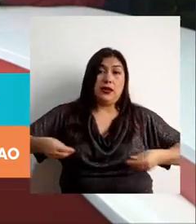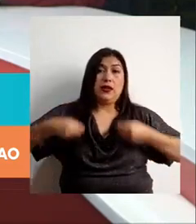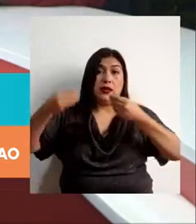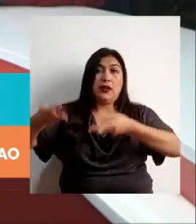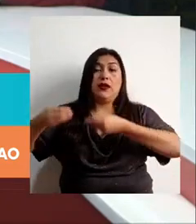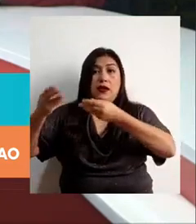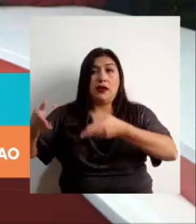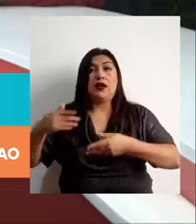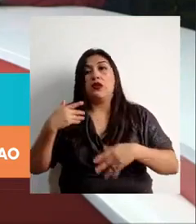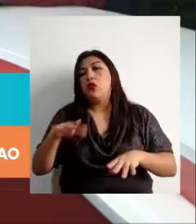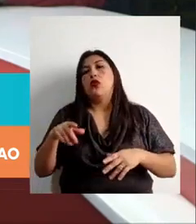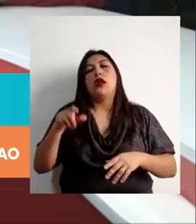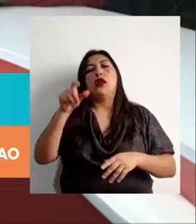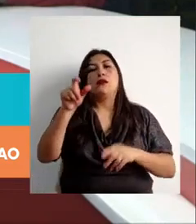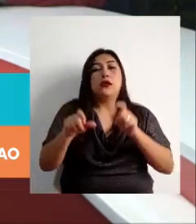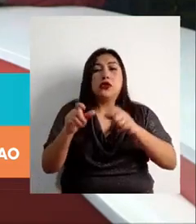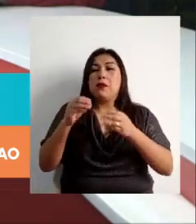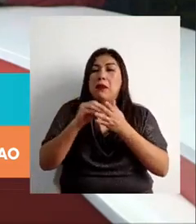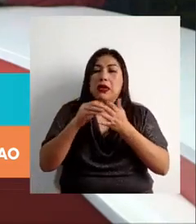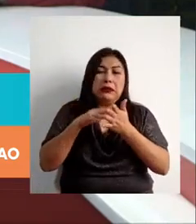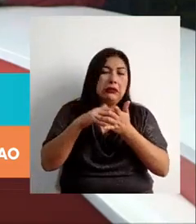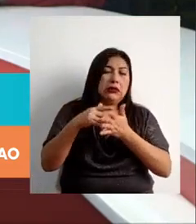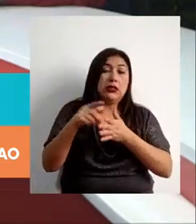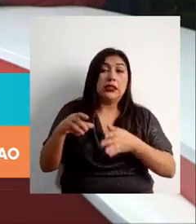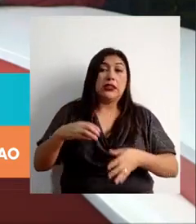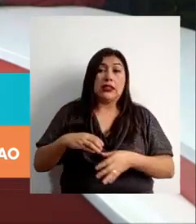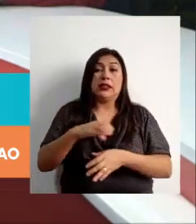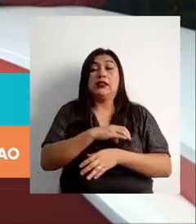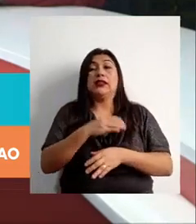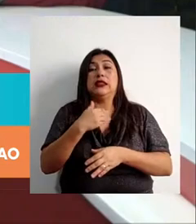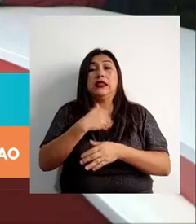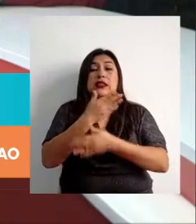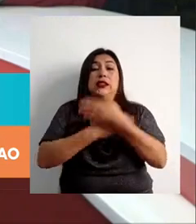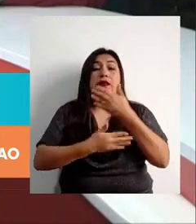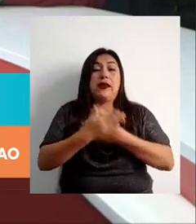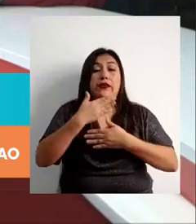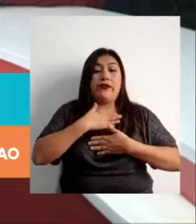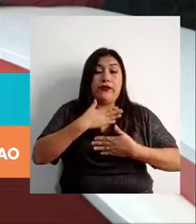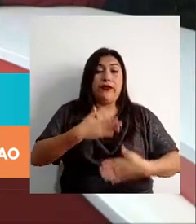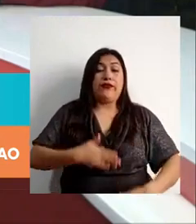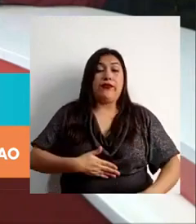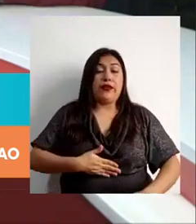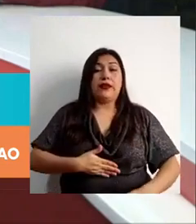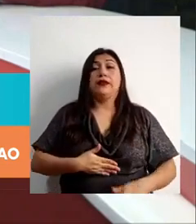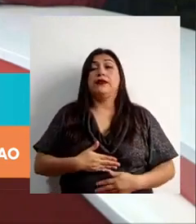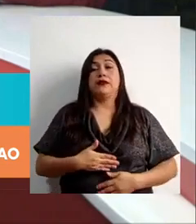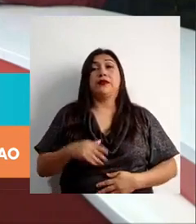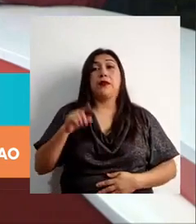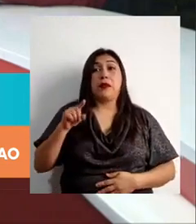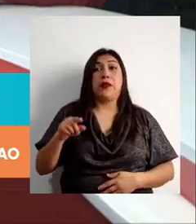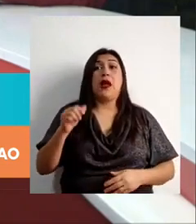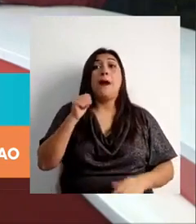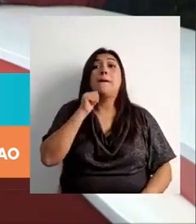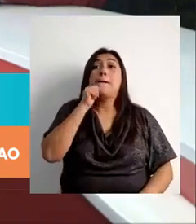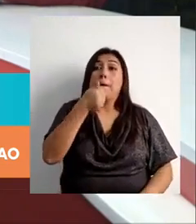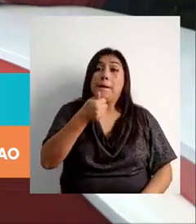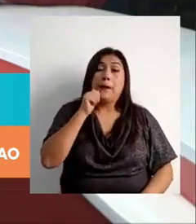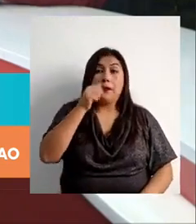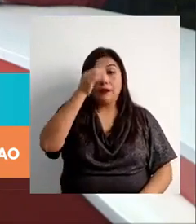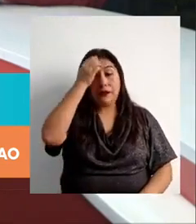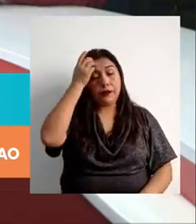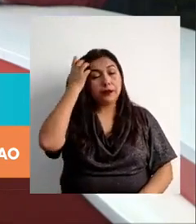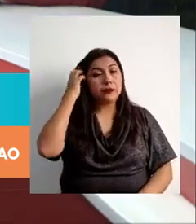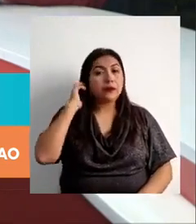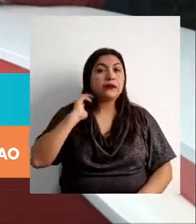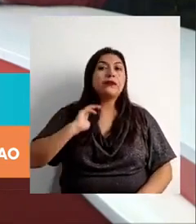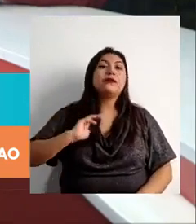muy vulnerable de la región Callao que tienen discapacidad física. En este caso, el día de mañana estamos